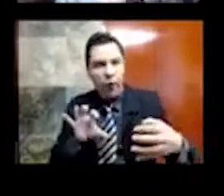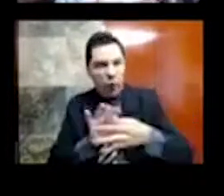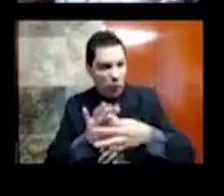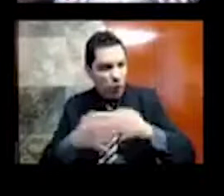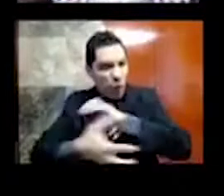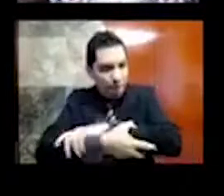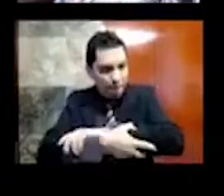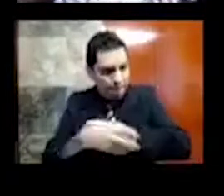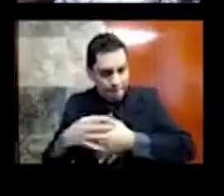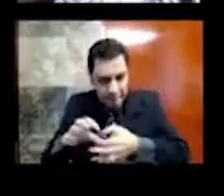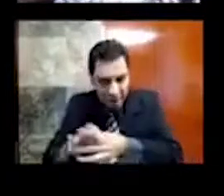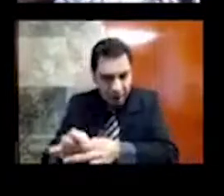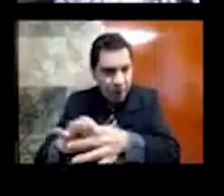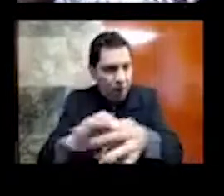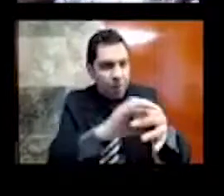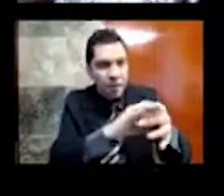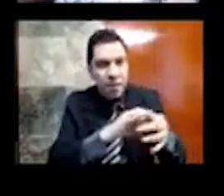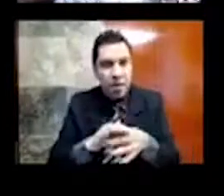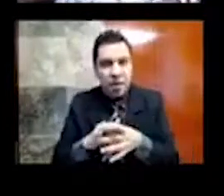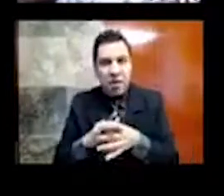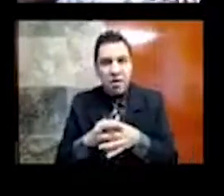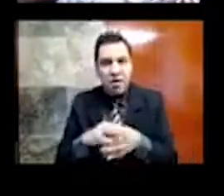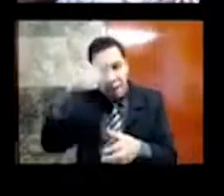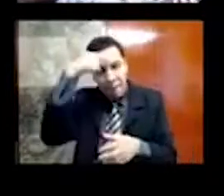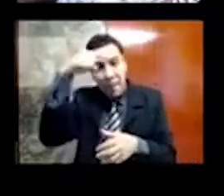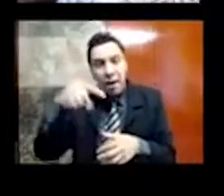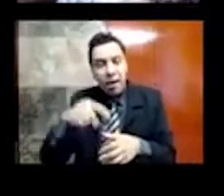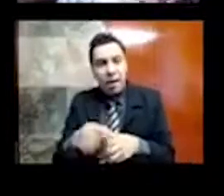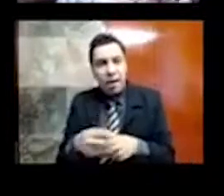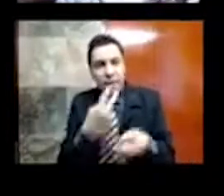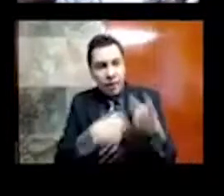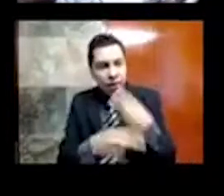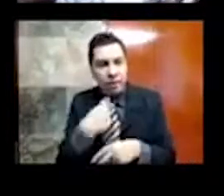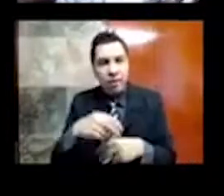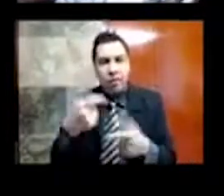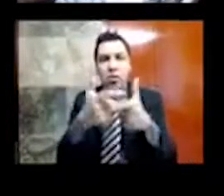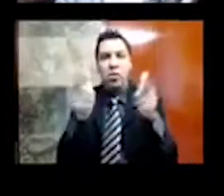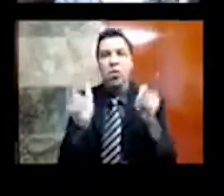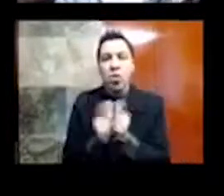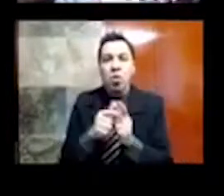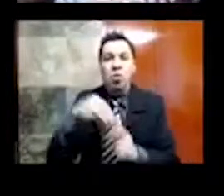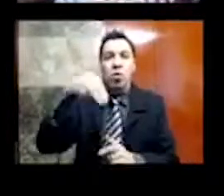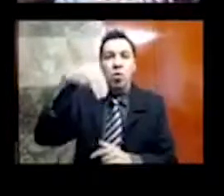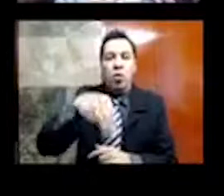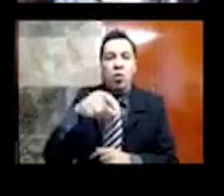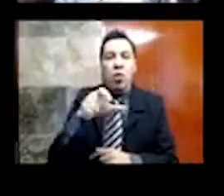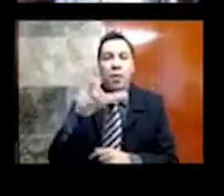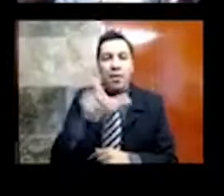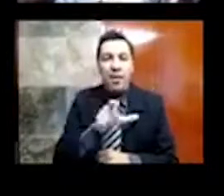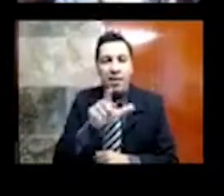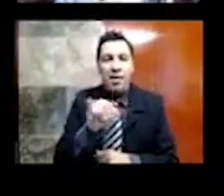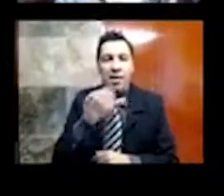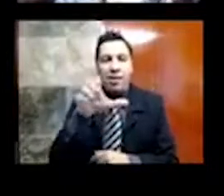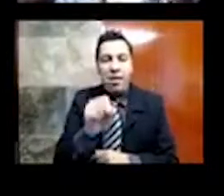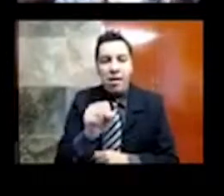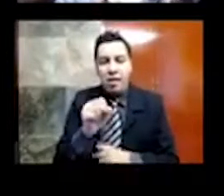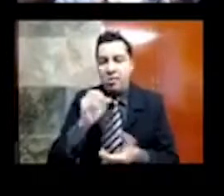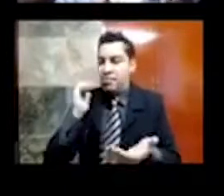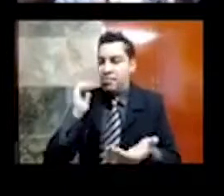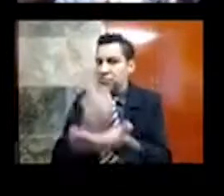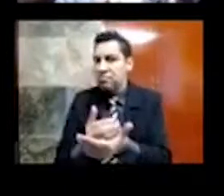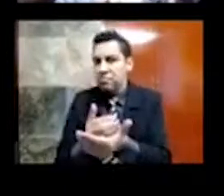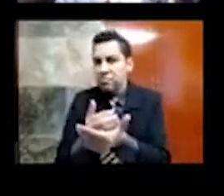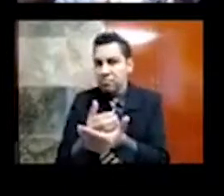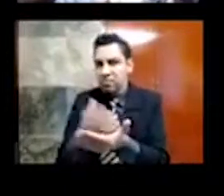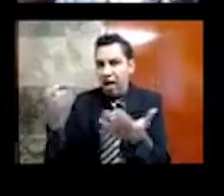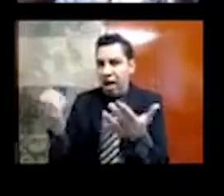Y se llevan prisioneros cholultecas para cargar el fardaje y entrar a Tenochtitlán. Los cholultecas no van de